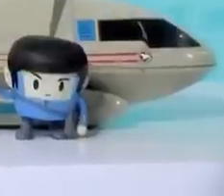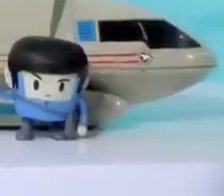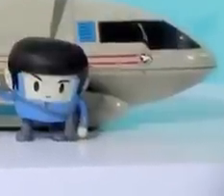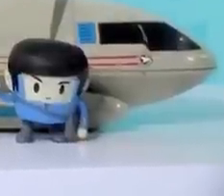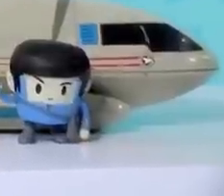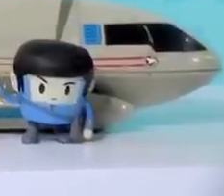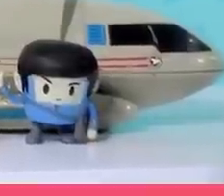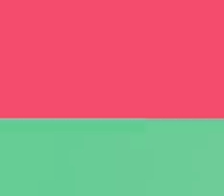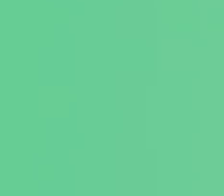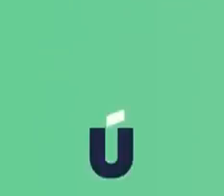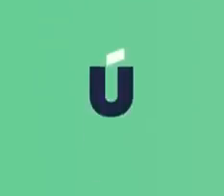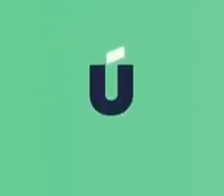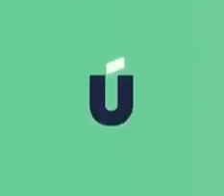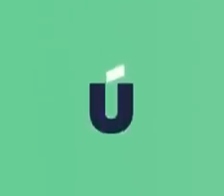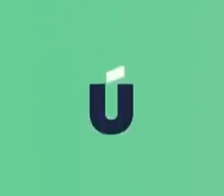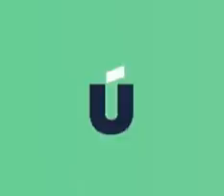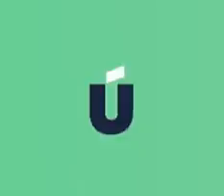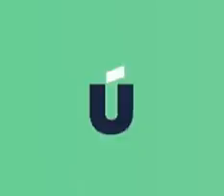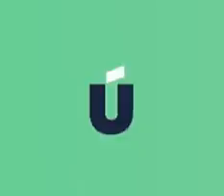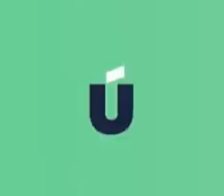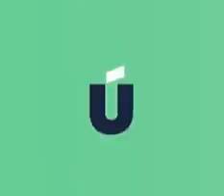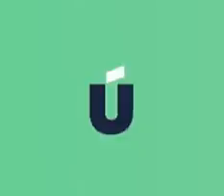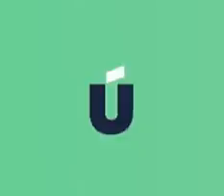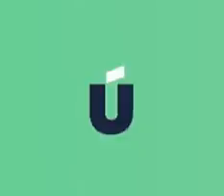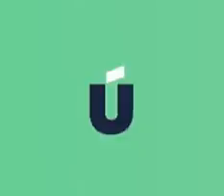para un mundo post-apocalíptico.